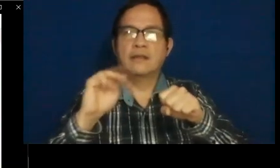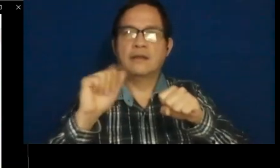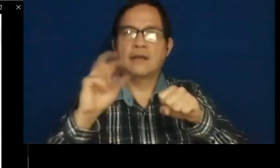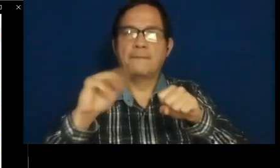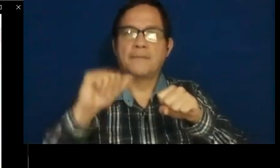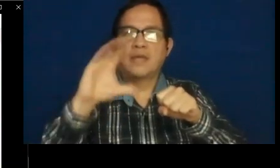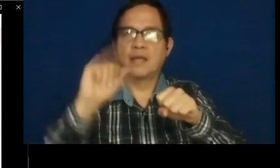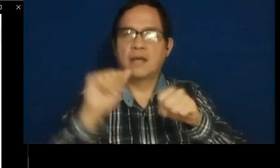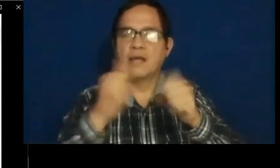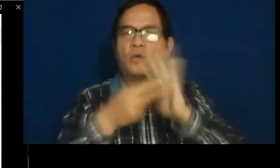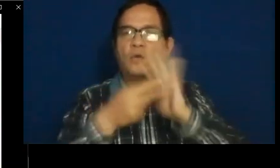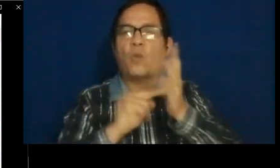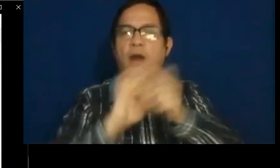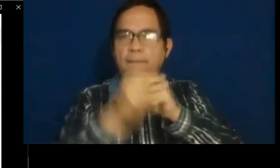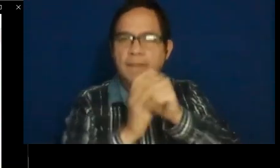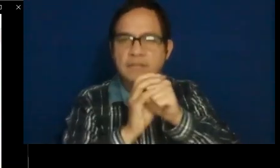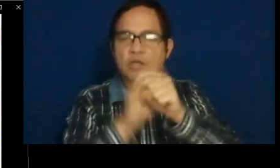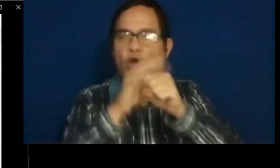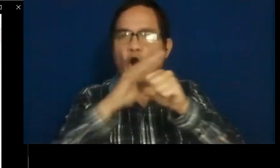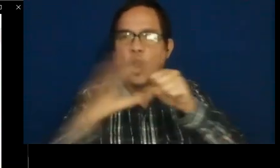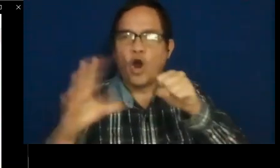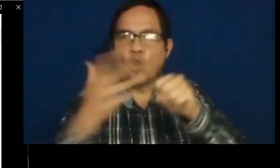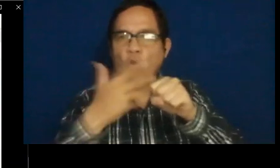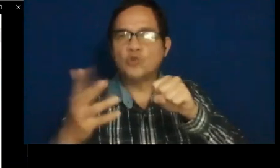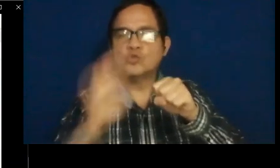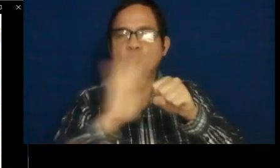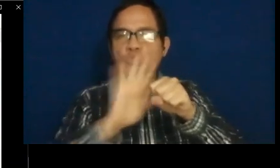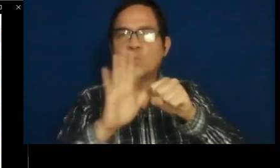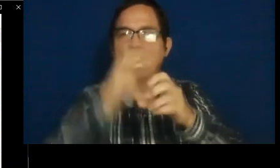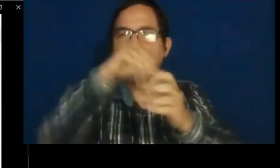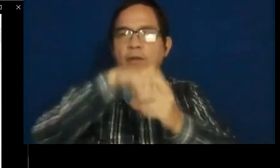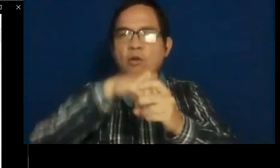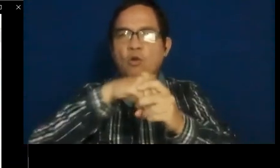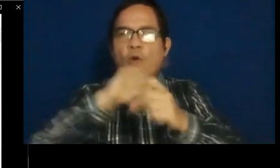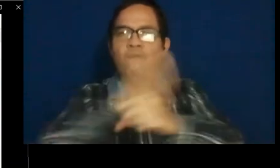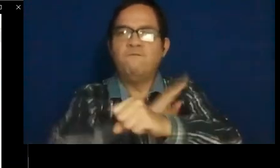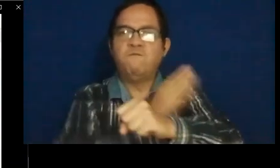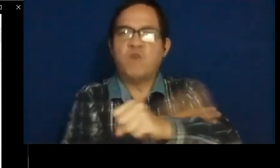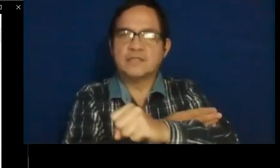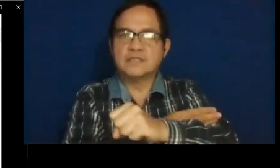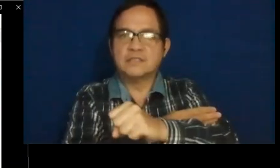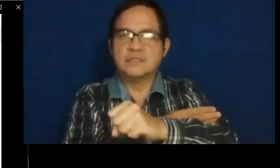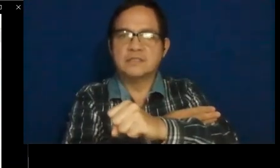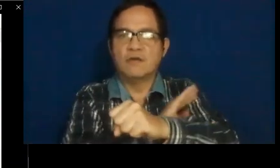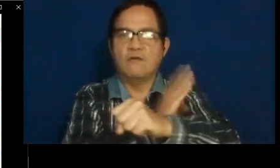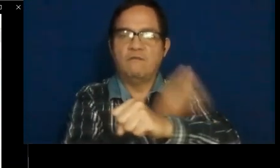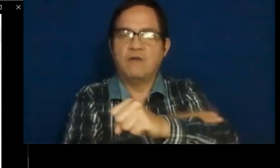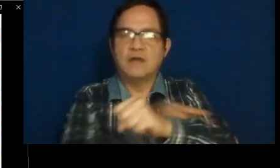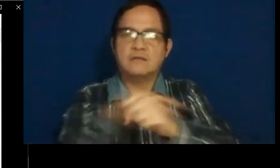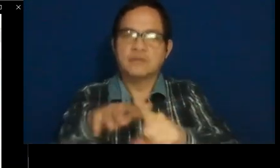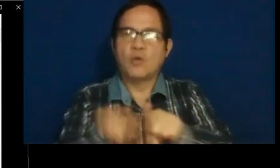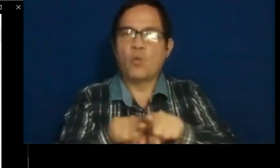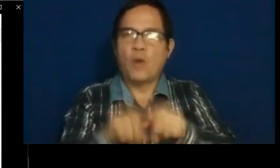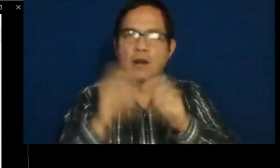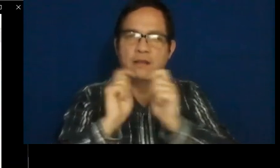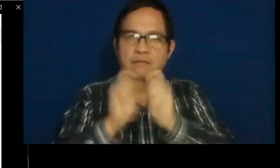refiere a cuerpos, a masas que están sujetas o inmersas a fuerzas y debido a eso hay unas aceleraciones